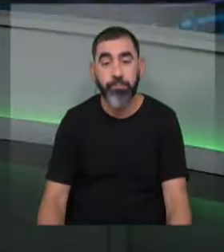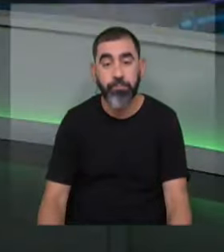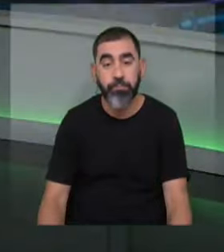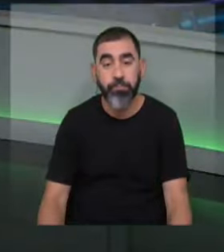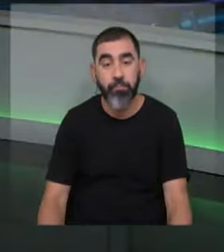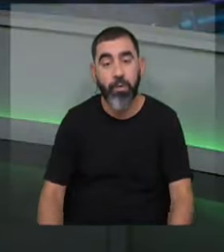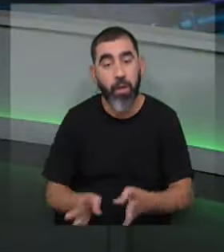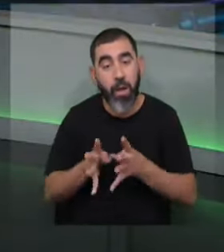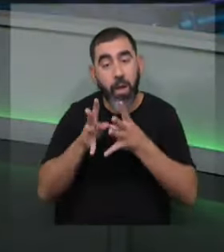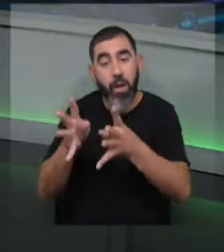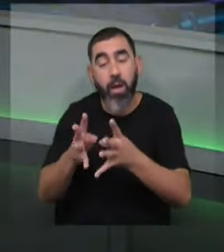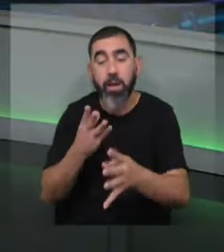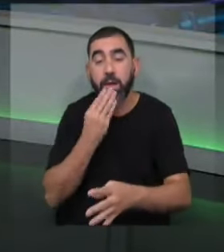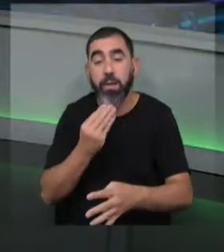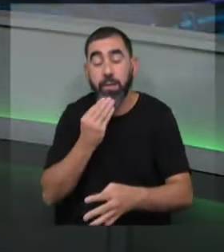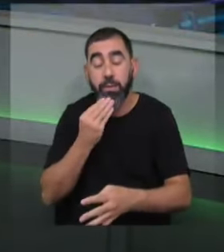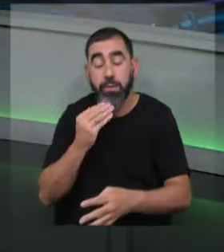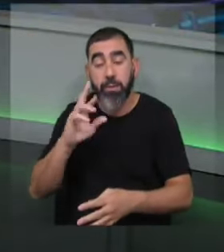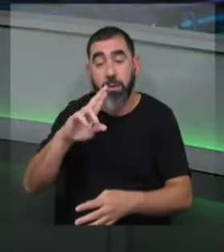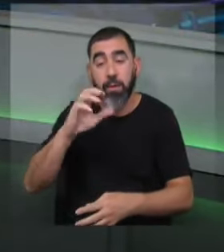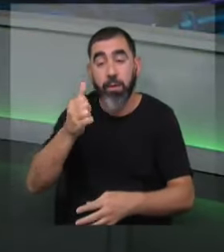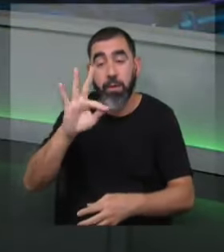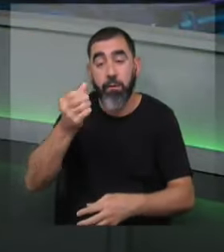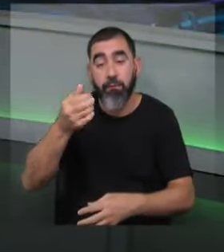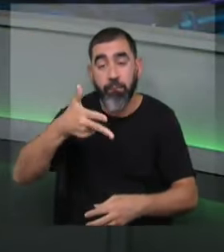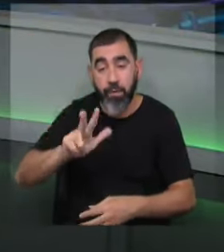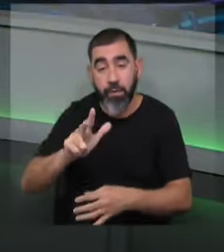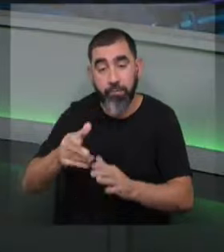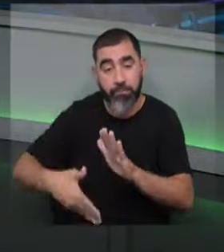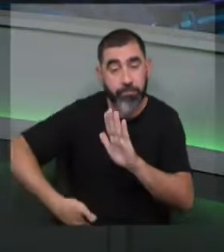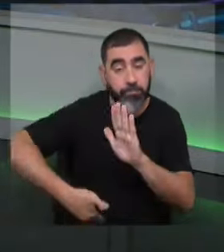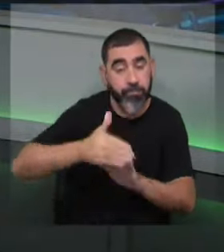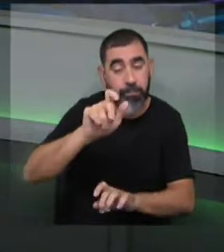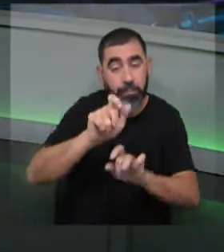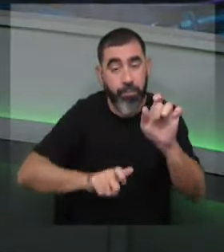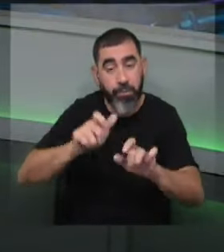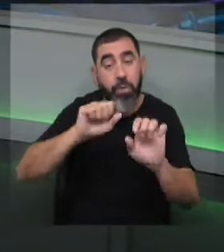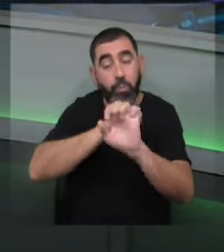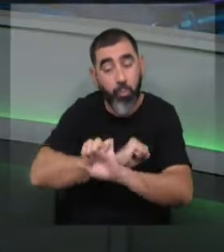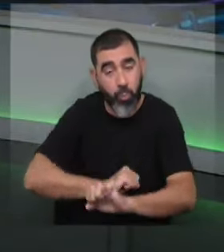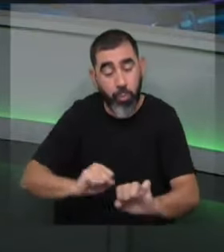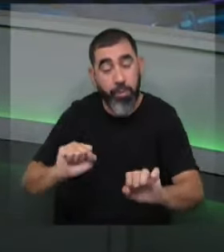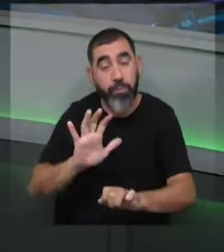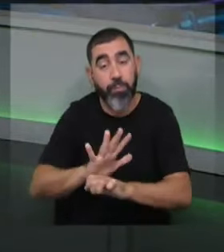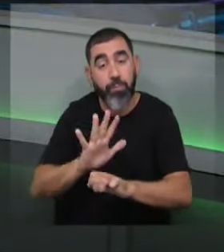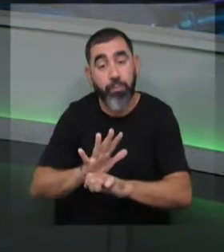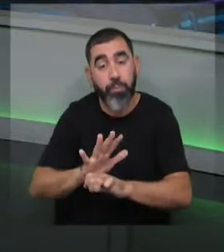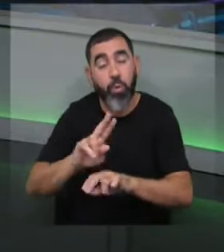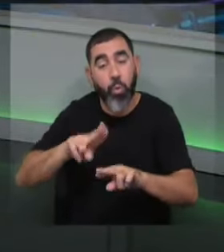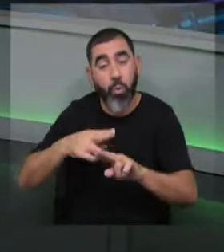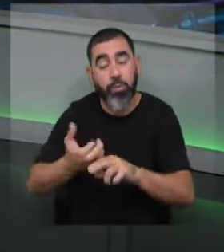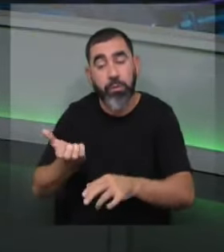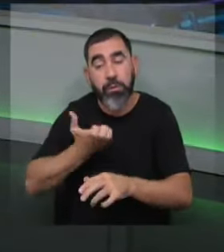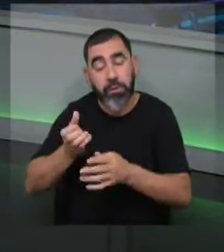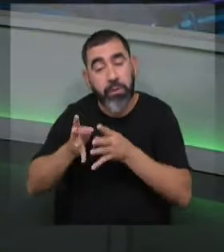El ataque de Israel a la ciudad palestina de Rafah y el desplazamiento forzado de sus habitantes podría ser considerado como un nuevo crimen de